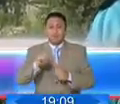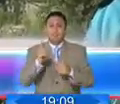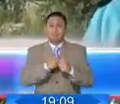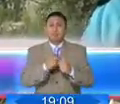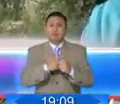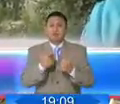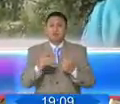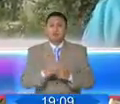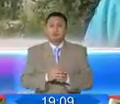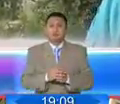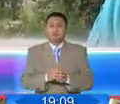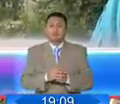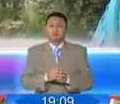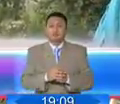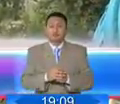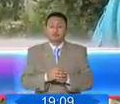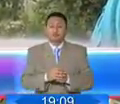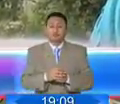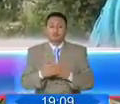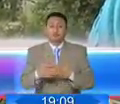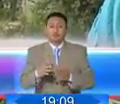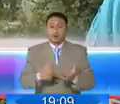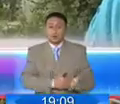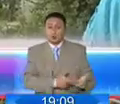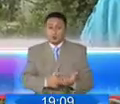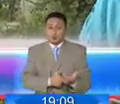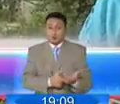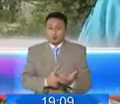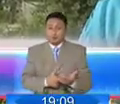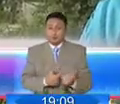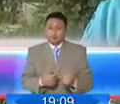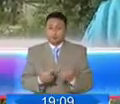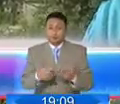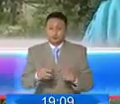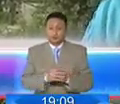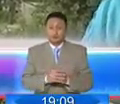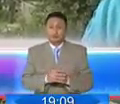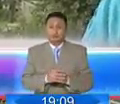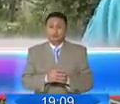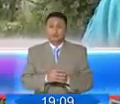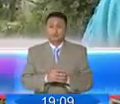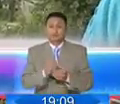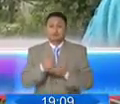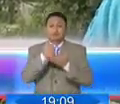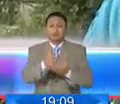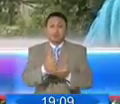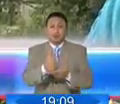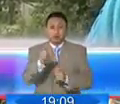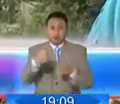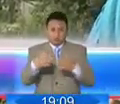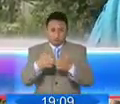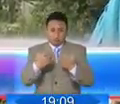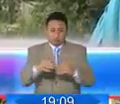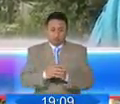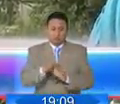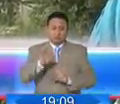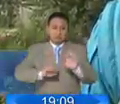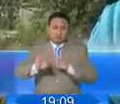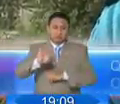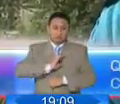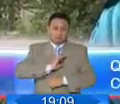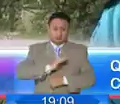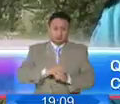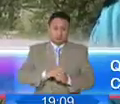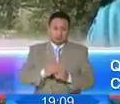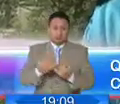vamos a ser realizado por parte de bomberos y el cuerpo de rescate ya se ha hecho la evaluación técnica y